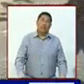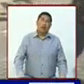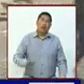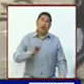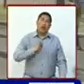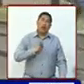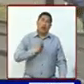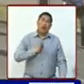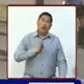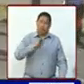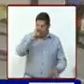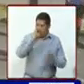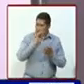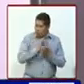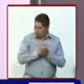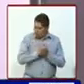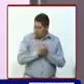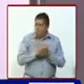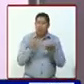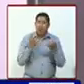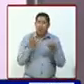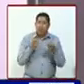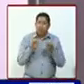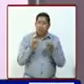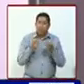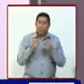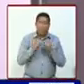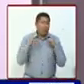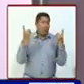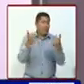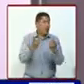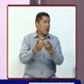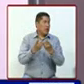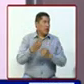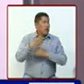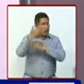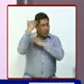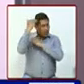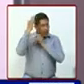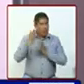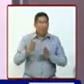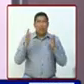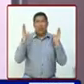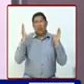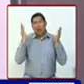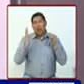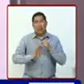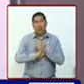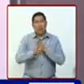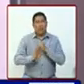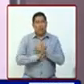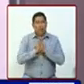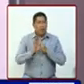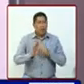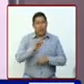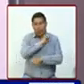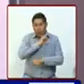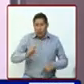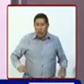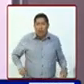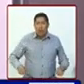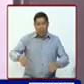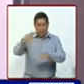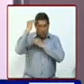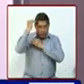Bueno, yo creo que es una forma de querer manipular la sociedad cruceña con una aparente defensa del gobernador